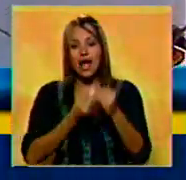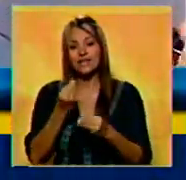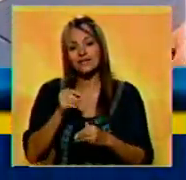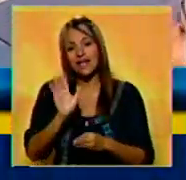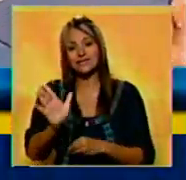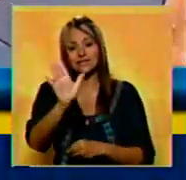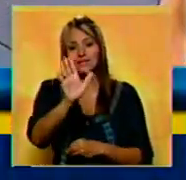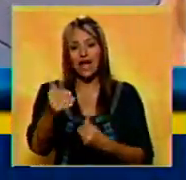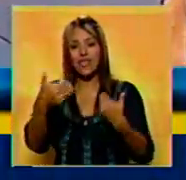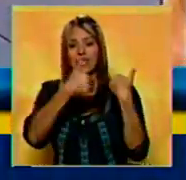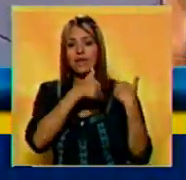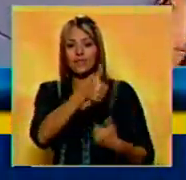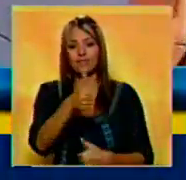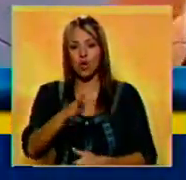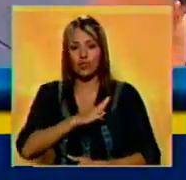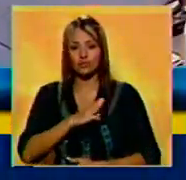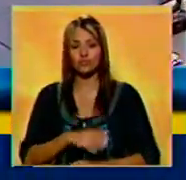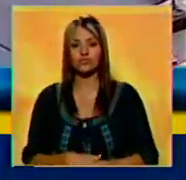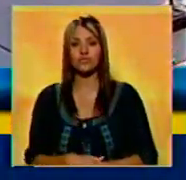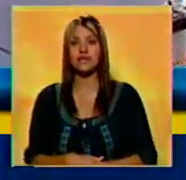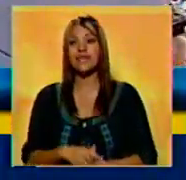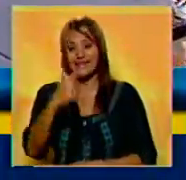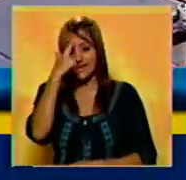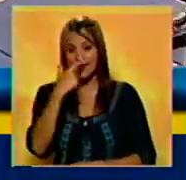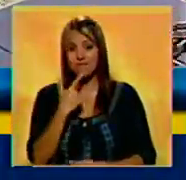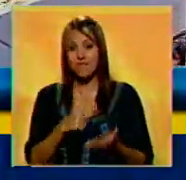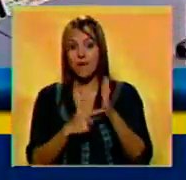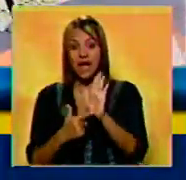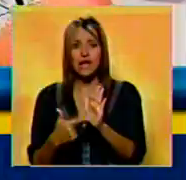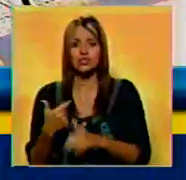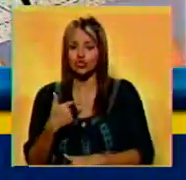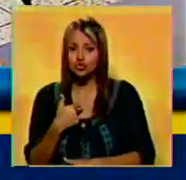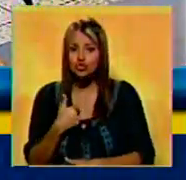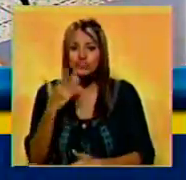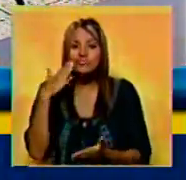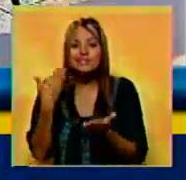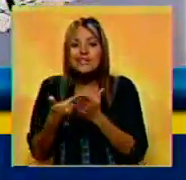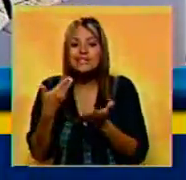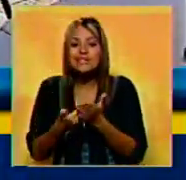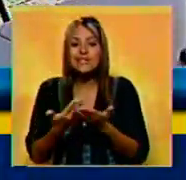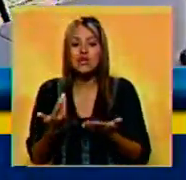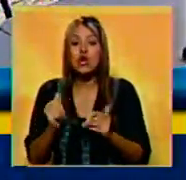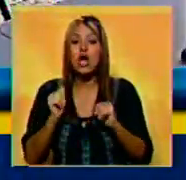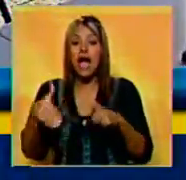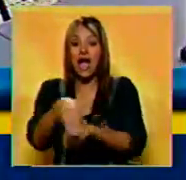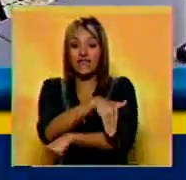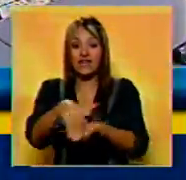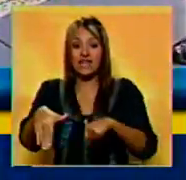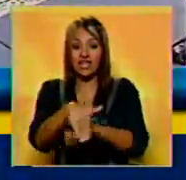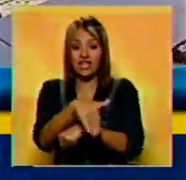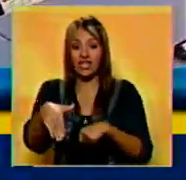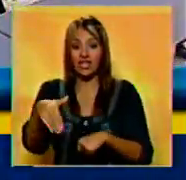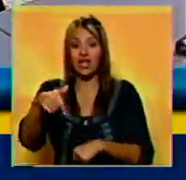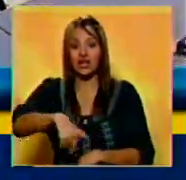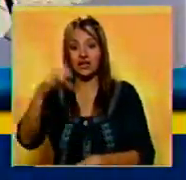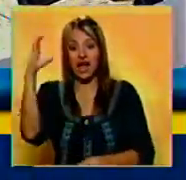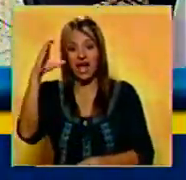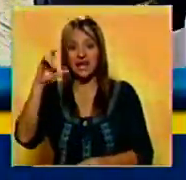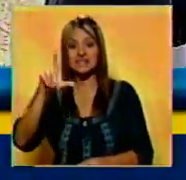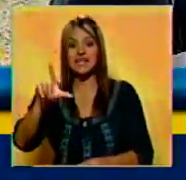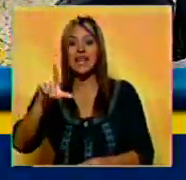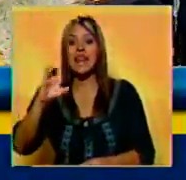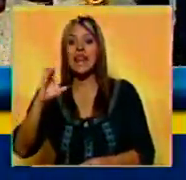propio. Vemos allí las imágenes y estamos pues presenciando esto desde la avenida Lecuna.